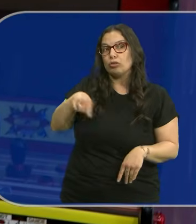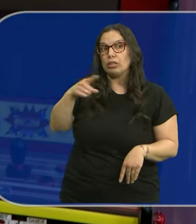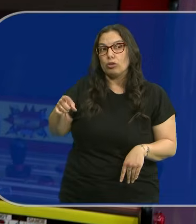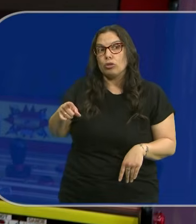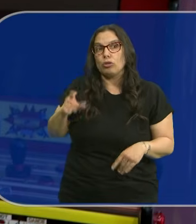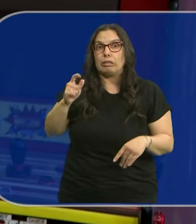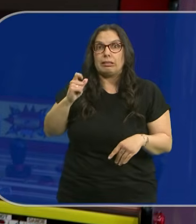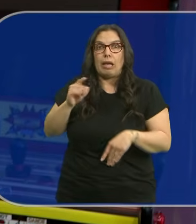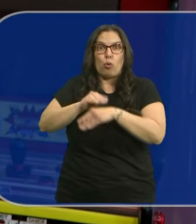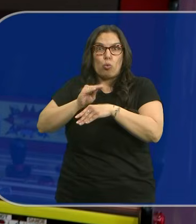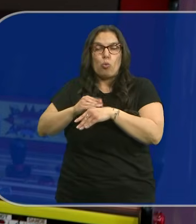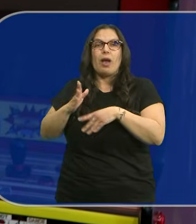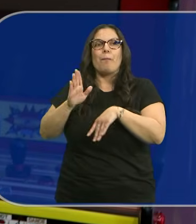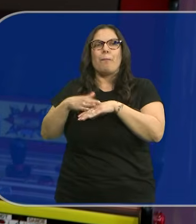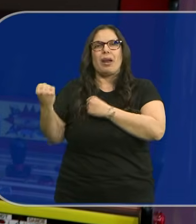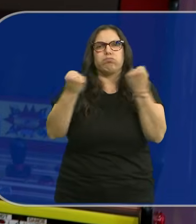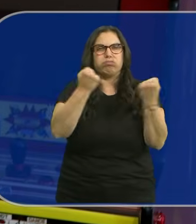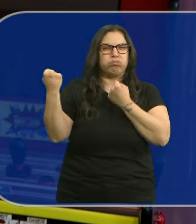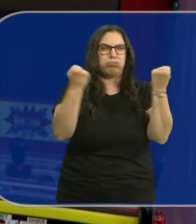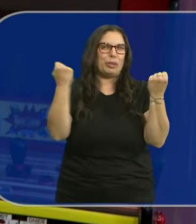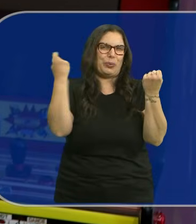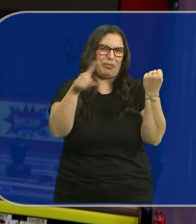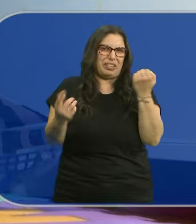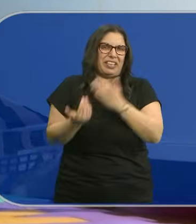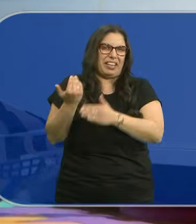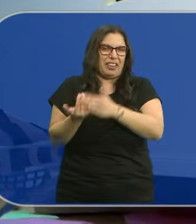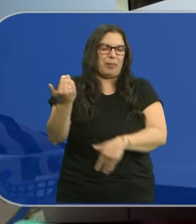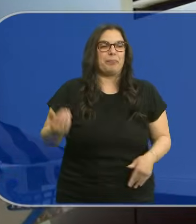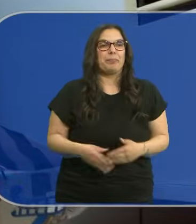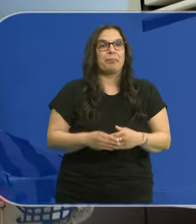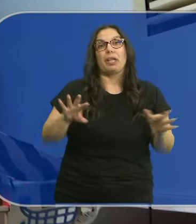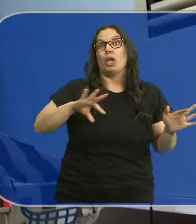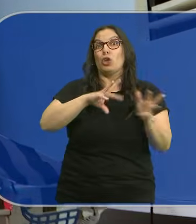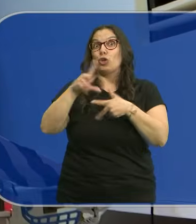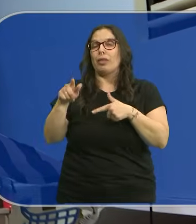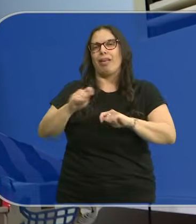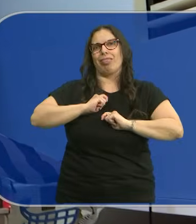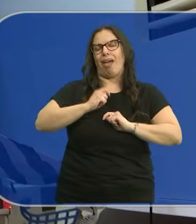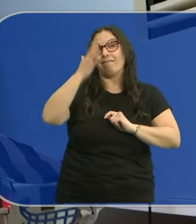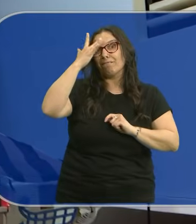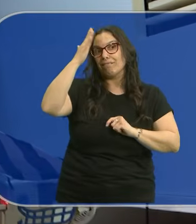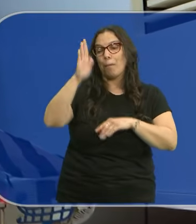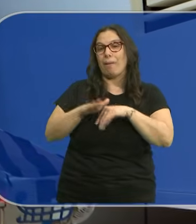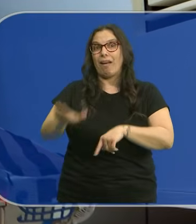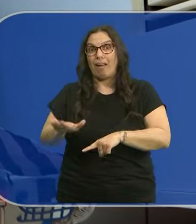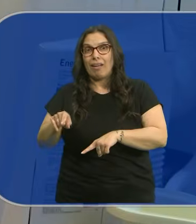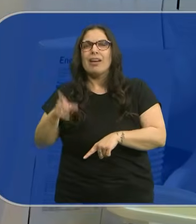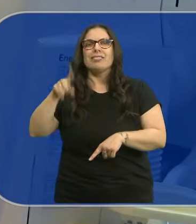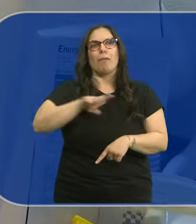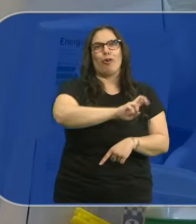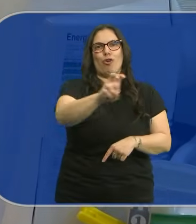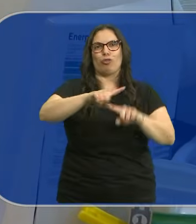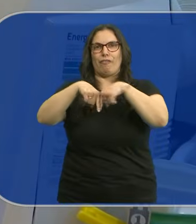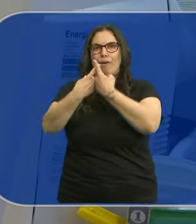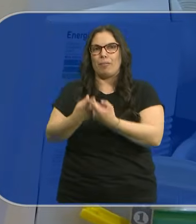las curas habitualmente, para que no nos trastoque tanto nuestra vida diaria. La noticia supone un rayo de esperanza, no solo para Javi, sino para otras